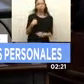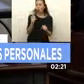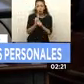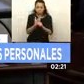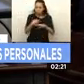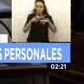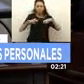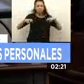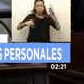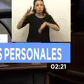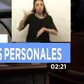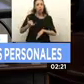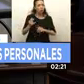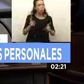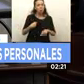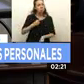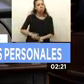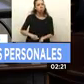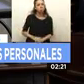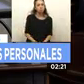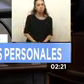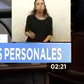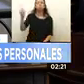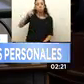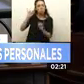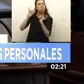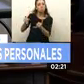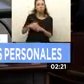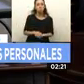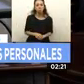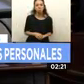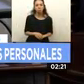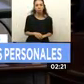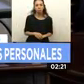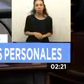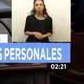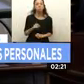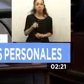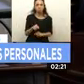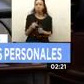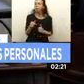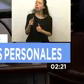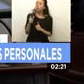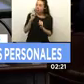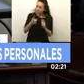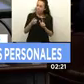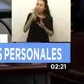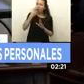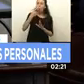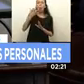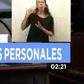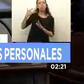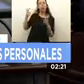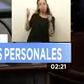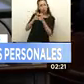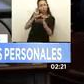bancada Por eso digo que y esto tiene que ver también con algo que pasó también en la última reunión